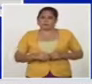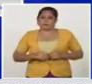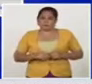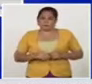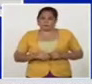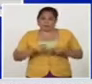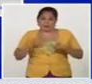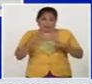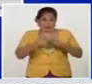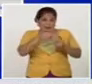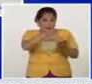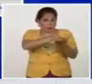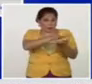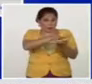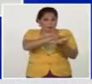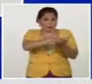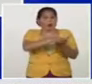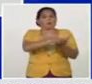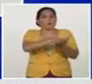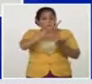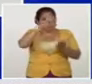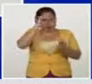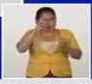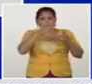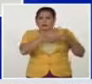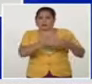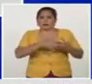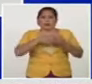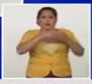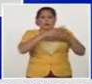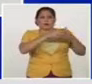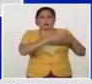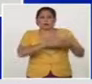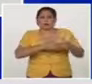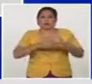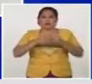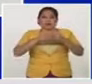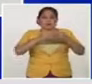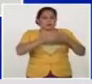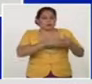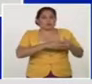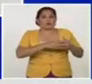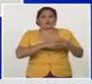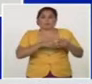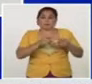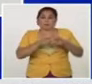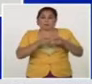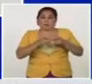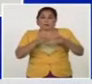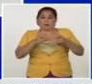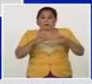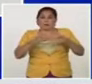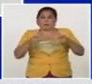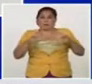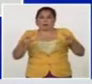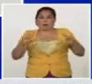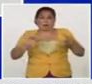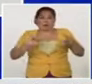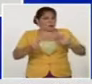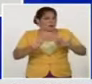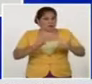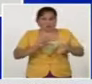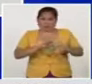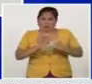acumulado, sí Estados Unidos, por el comportamiento que tuvo durante mucho tiempo y todavía no controlado la